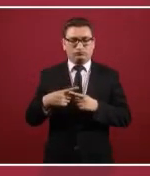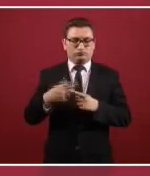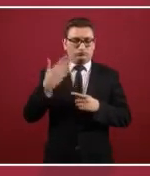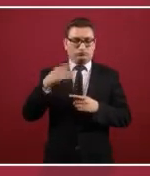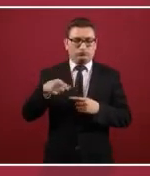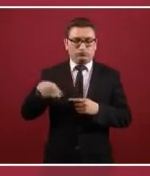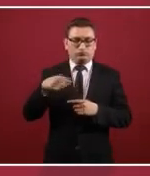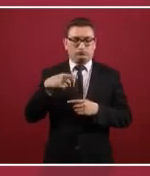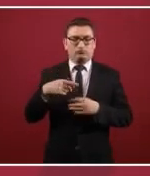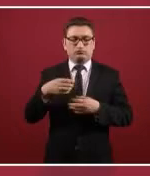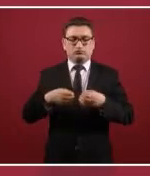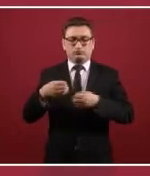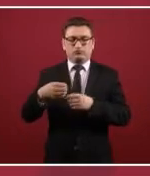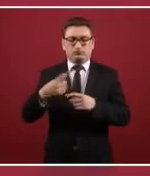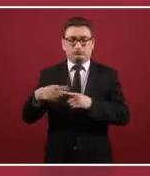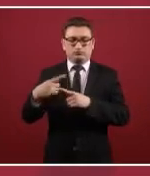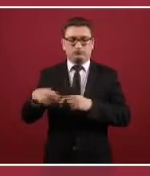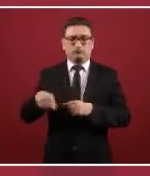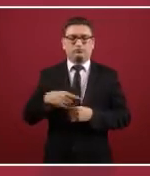para